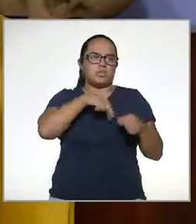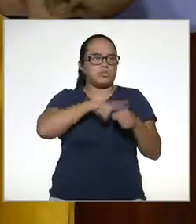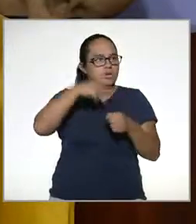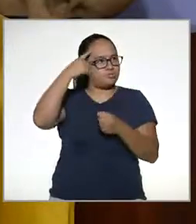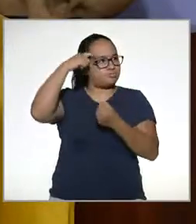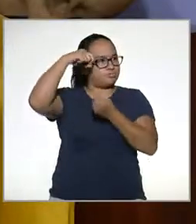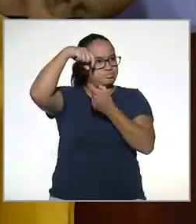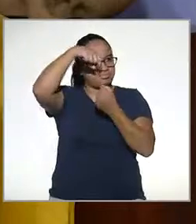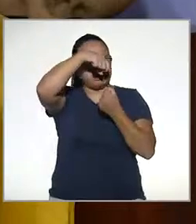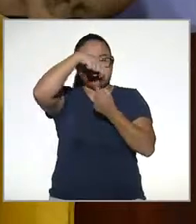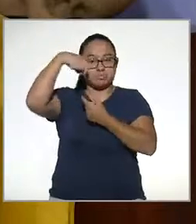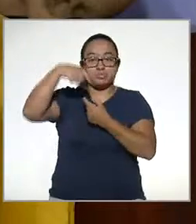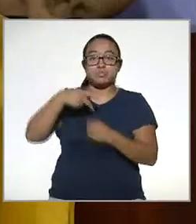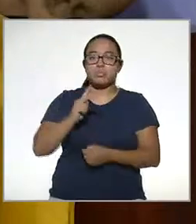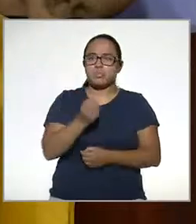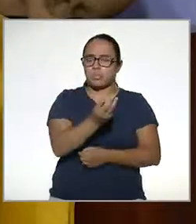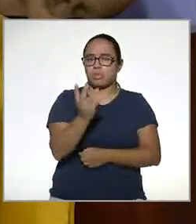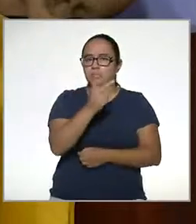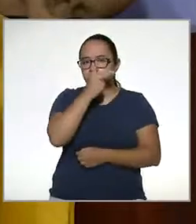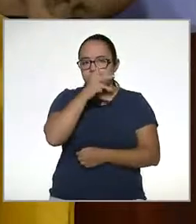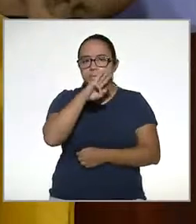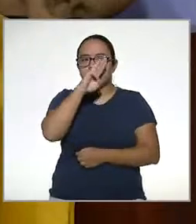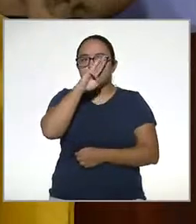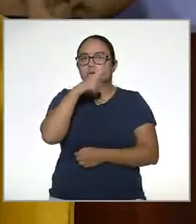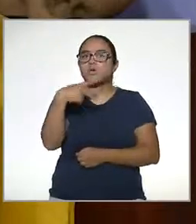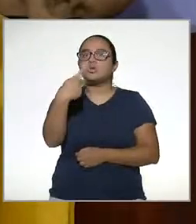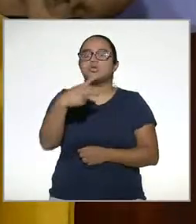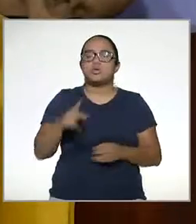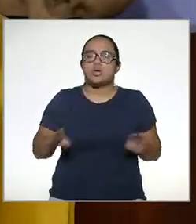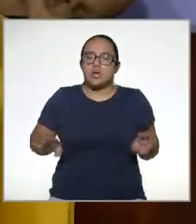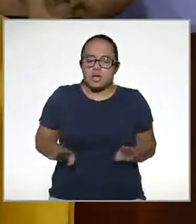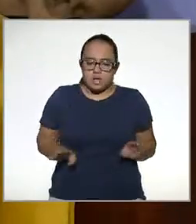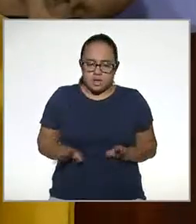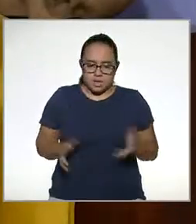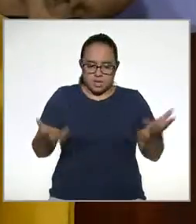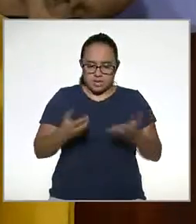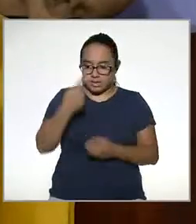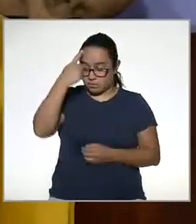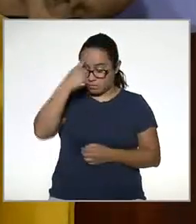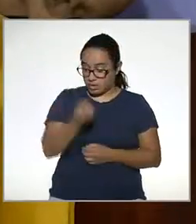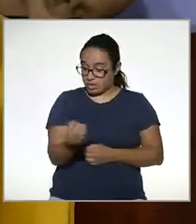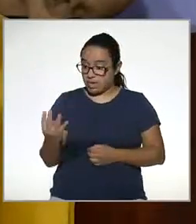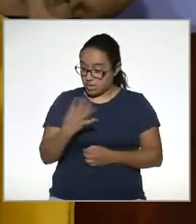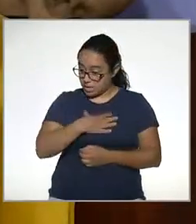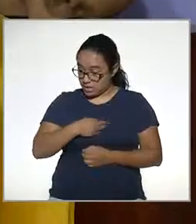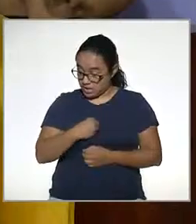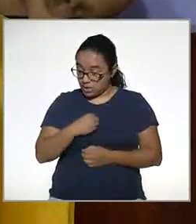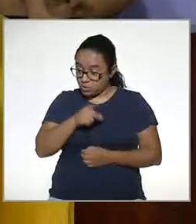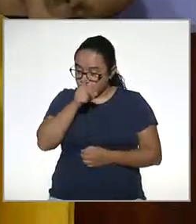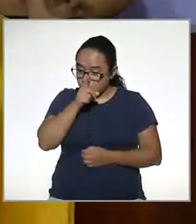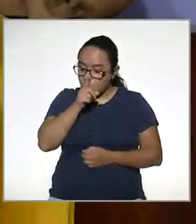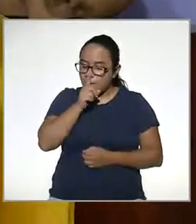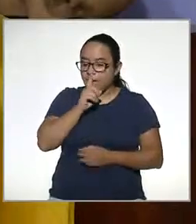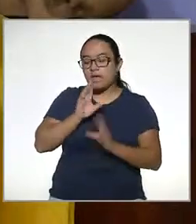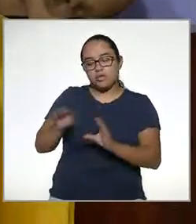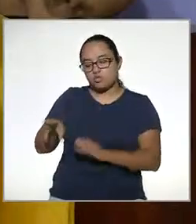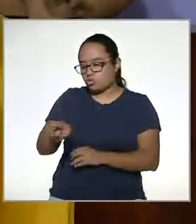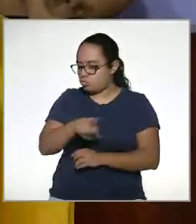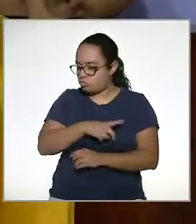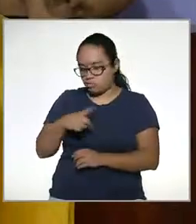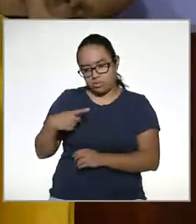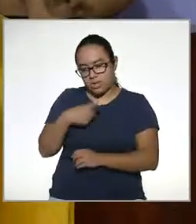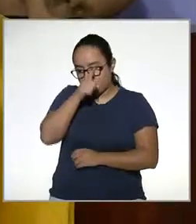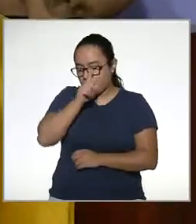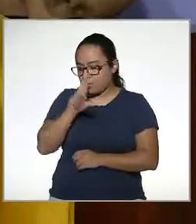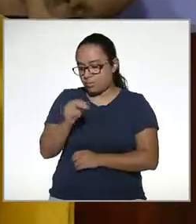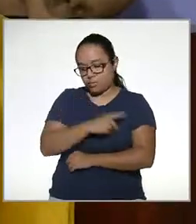sobre todo, ustedes como papás y mamás, ¿qué actitud deben tomar frente a las mentiras de los hijos? ¿Se les debe enseñar a no mentir y que la honestidad